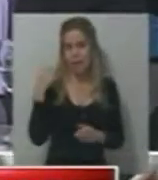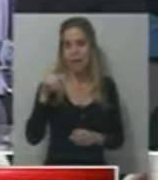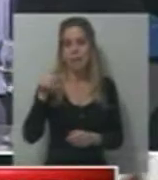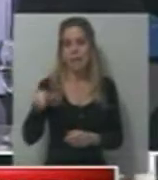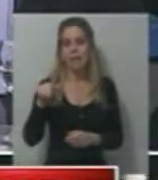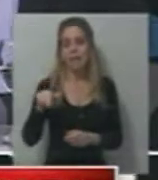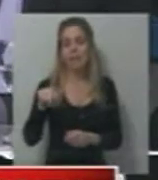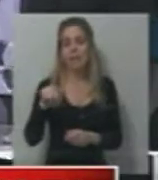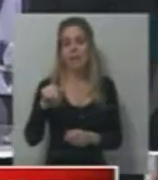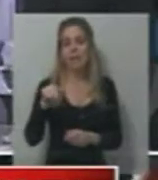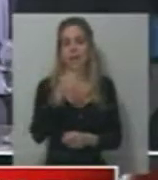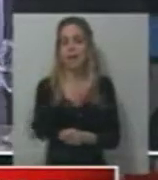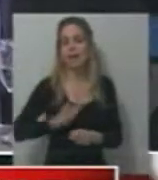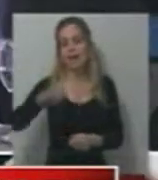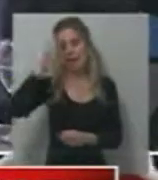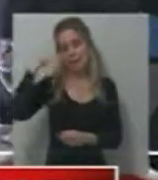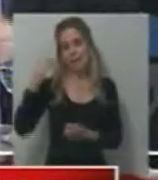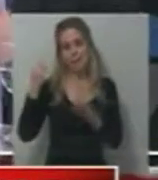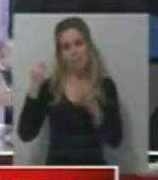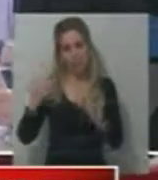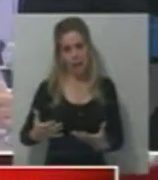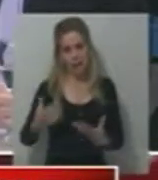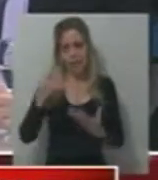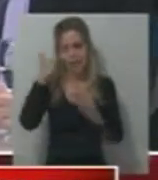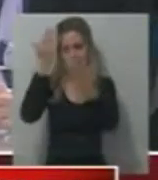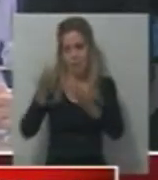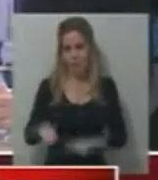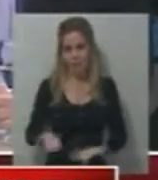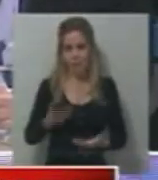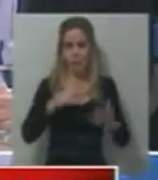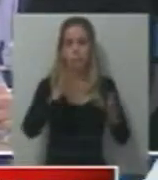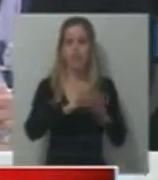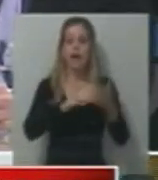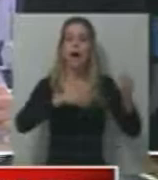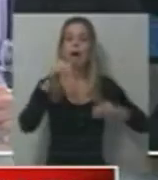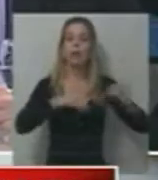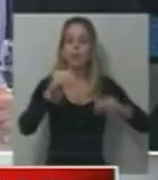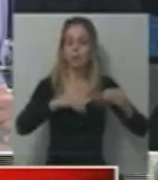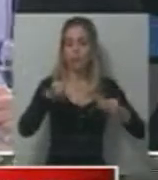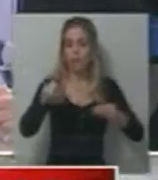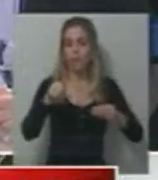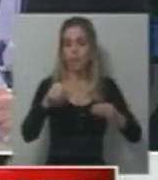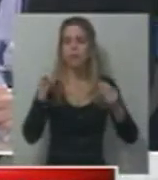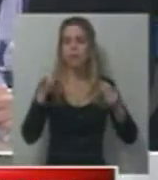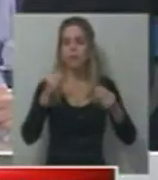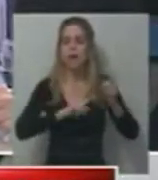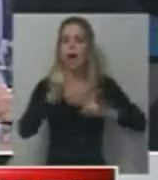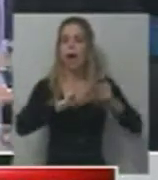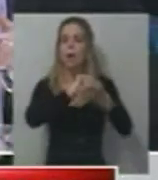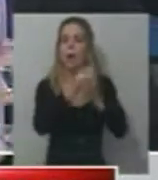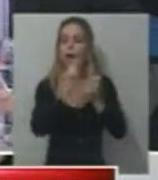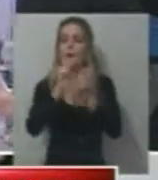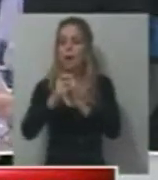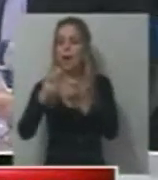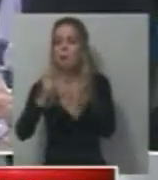más de 10 puntos. No únicamente por el tema de salud, sino también por los cambios que hubo con el tema ganancias, cambio en el tema monotributo,